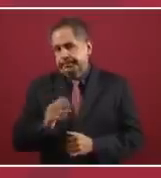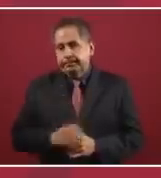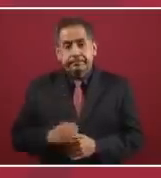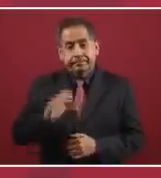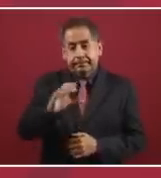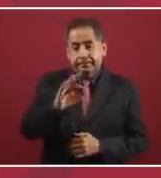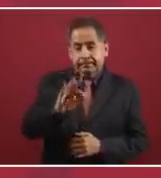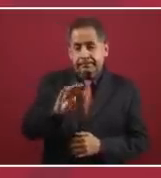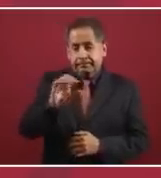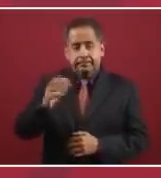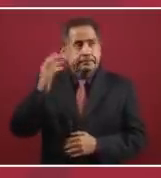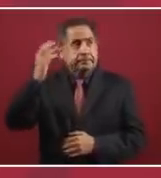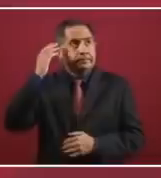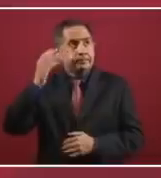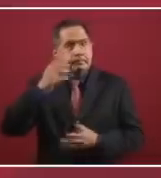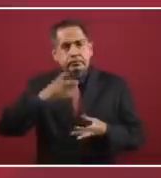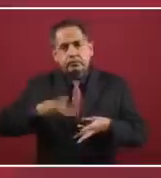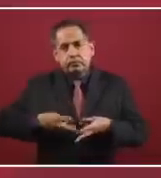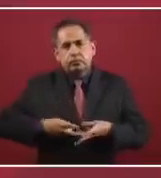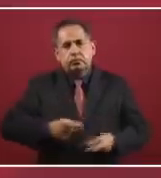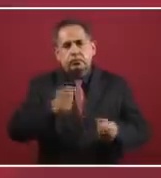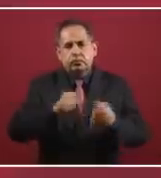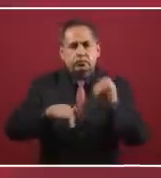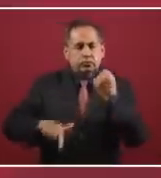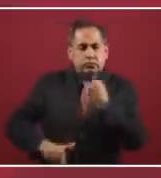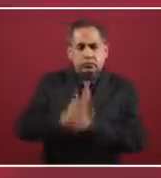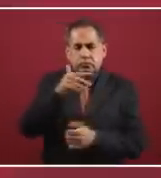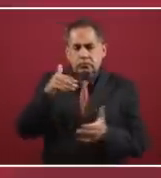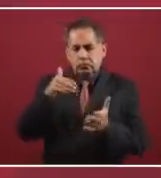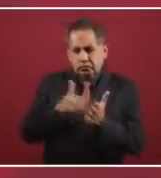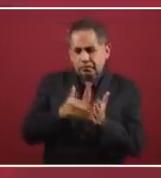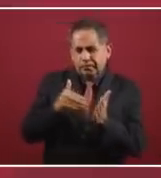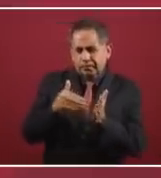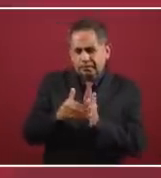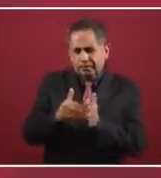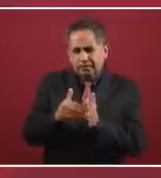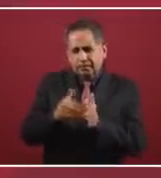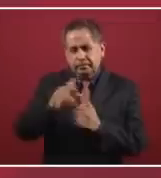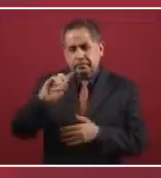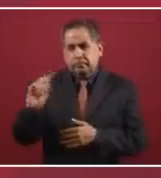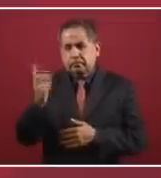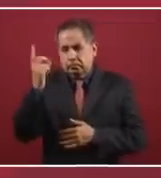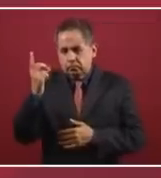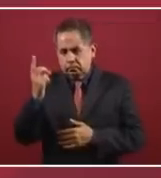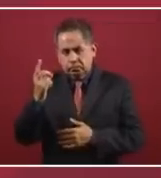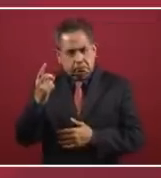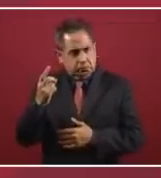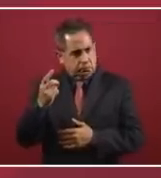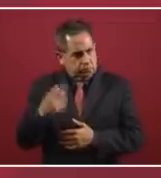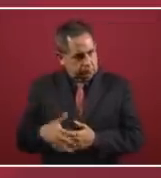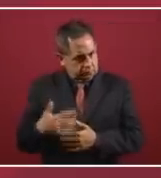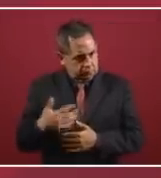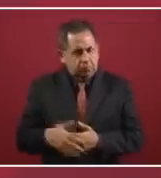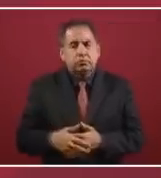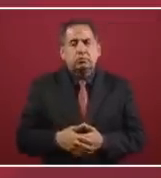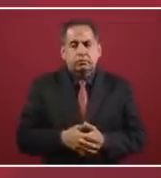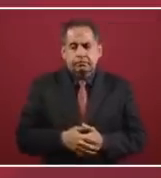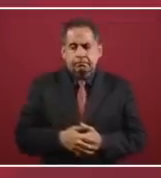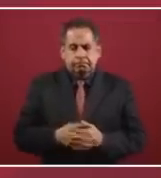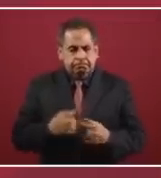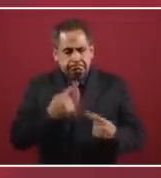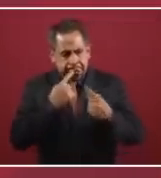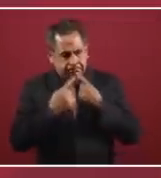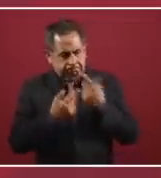CFE un costo de 12,000 millones de dólares. El